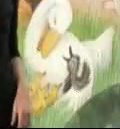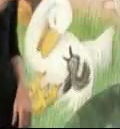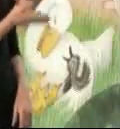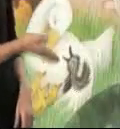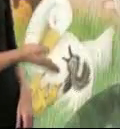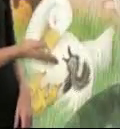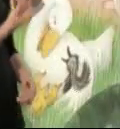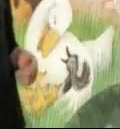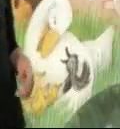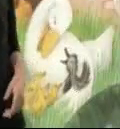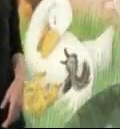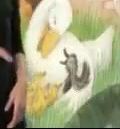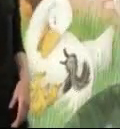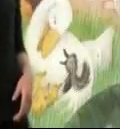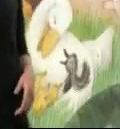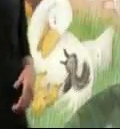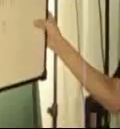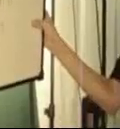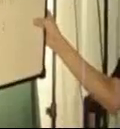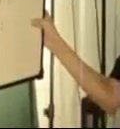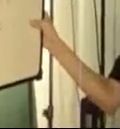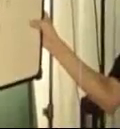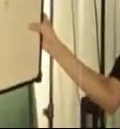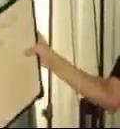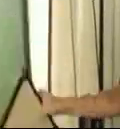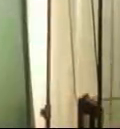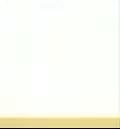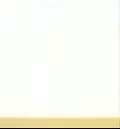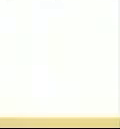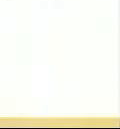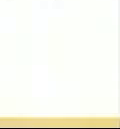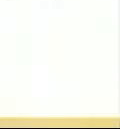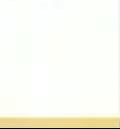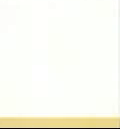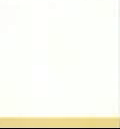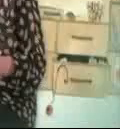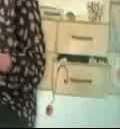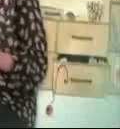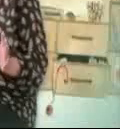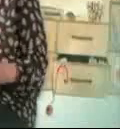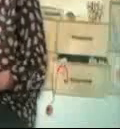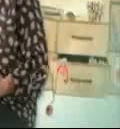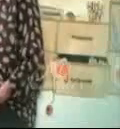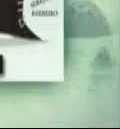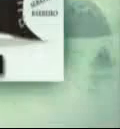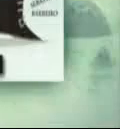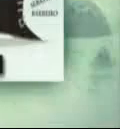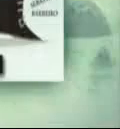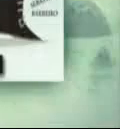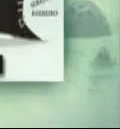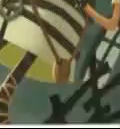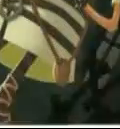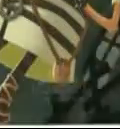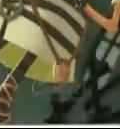años, Canales realizó 33 materiales educativos y entregó 800 libros y videos en escuelas que fueron